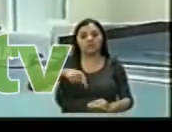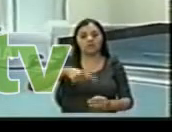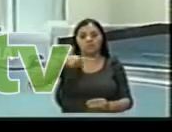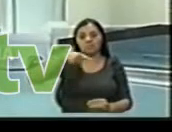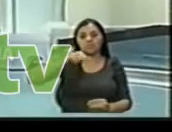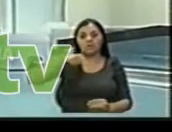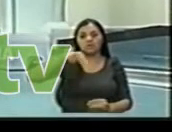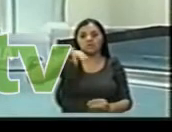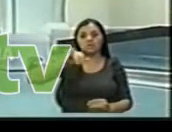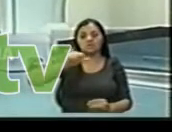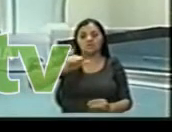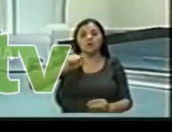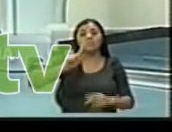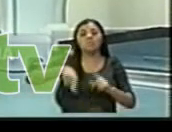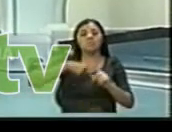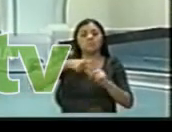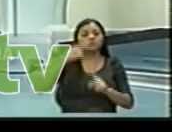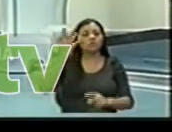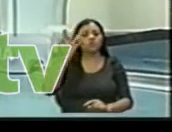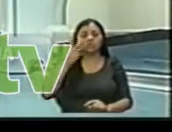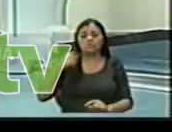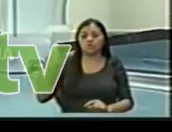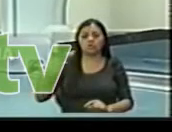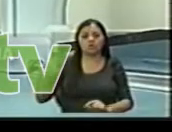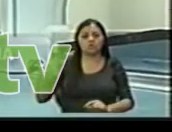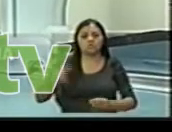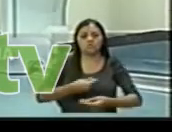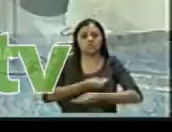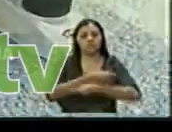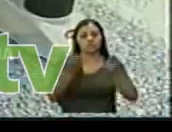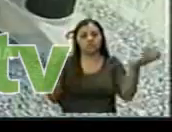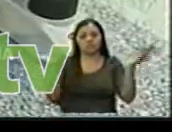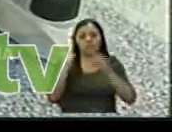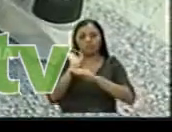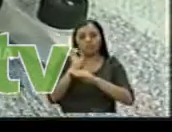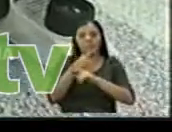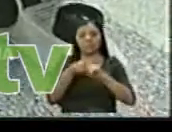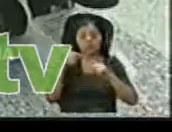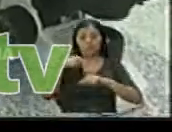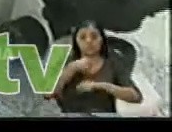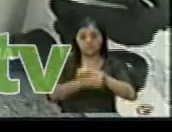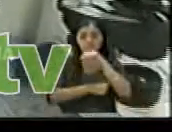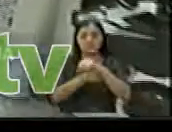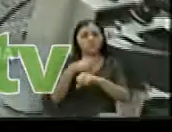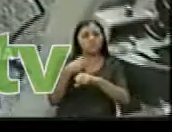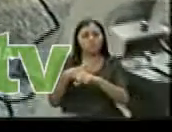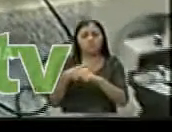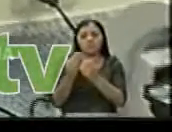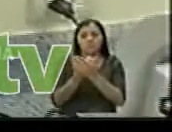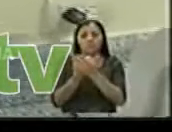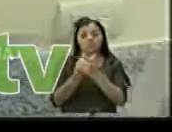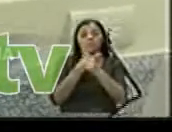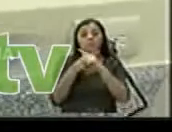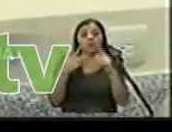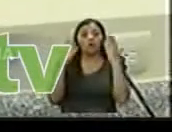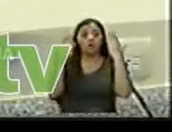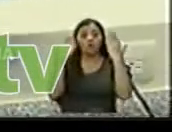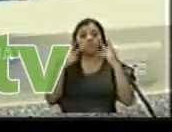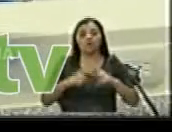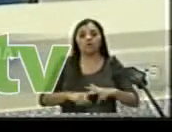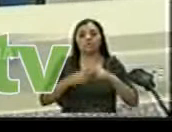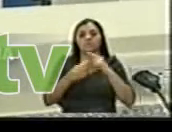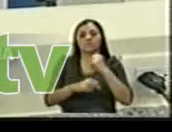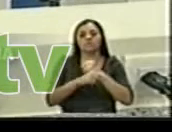pesar de los problemas, se está cumpliendo con obras iniciadas. Pese al año durísimo, las obras comenzadas se